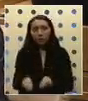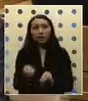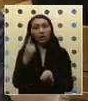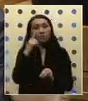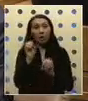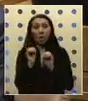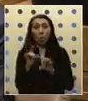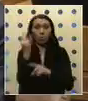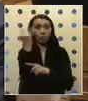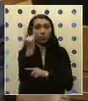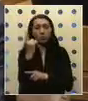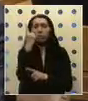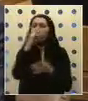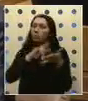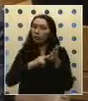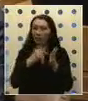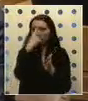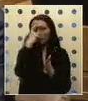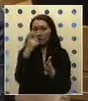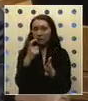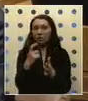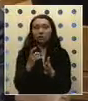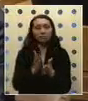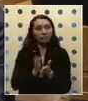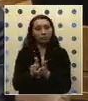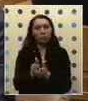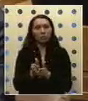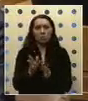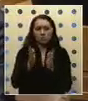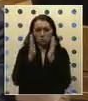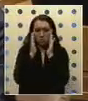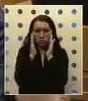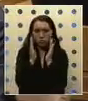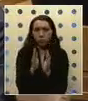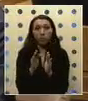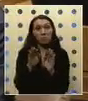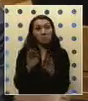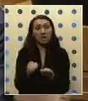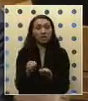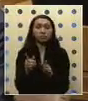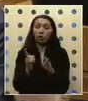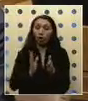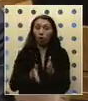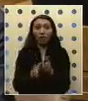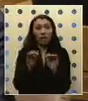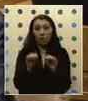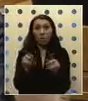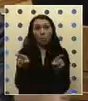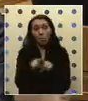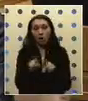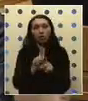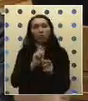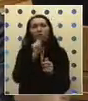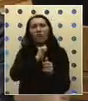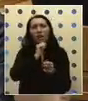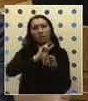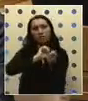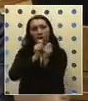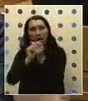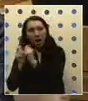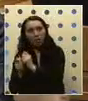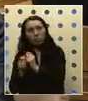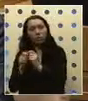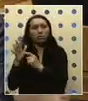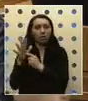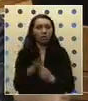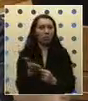educación superior es un problema bastante serio porque se quería muy conservadoramente mantener las cosas como están y no generar este factor de corrección de anteriores